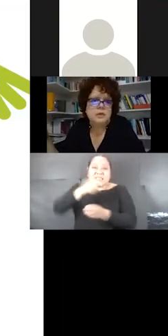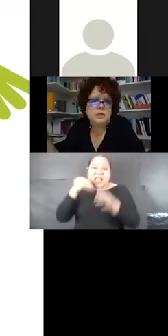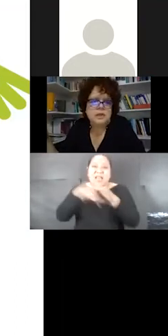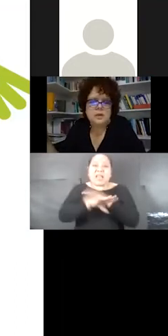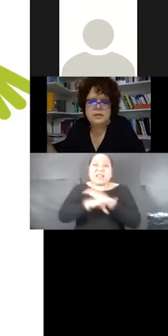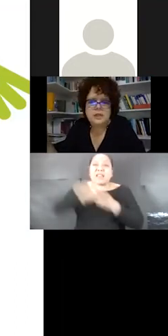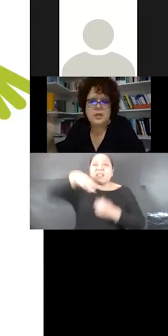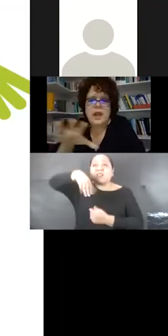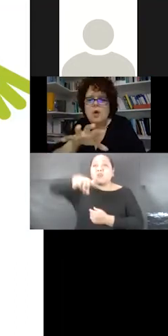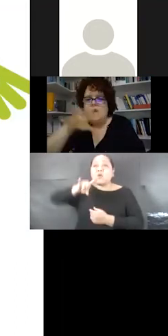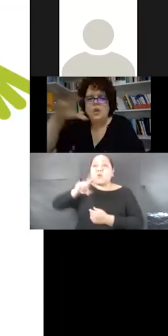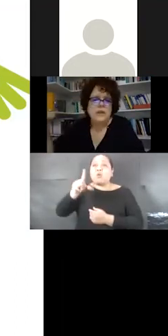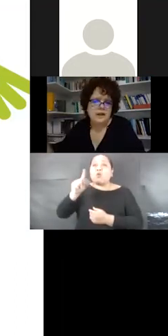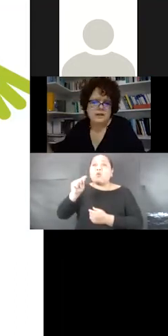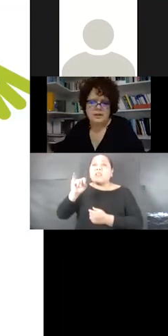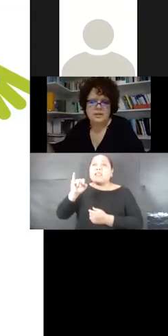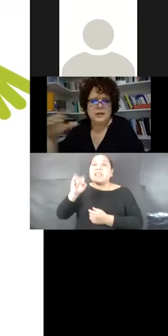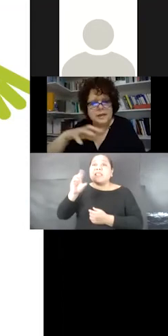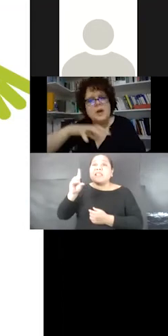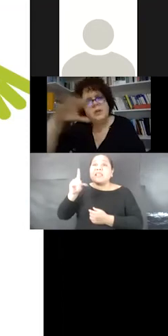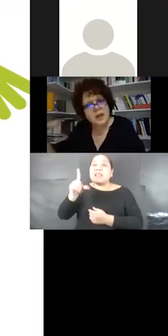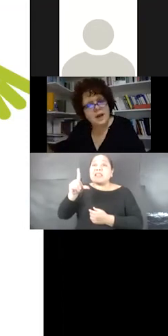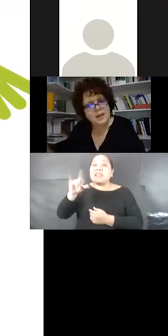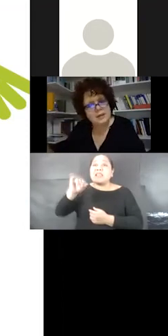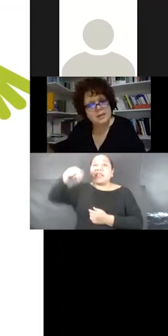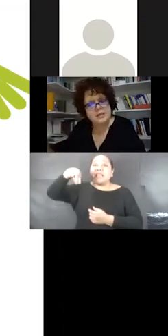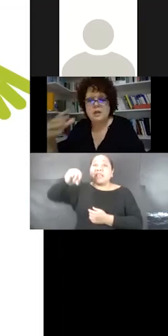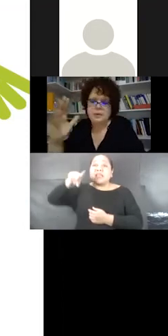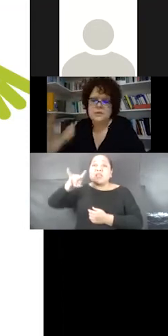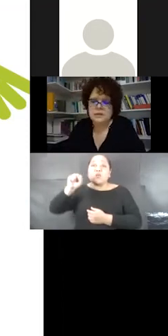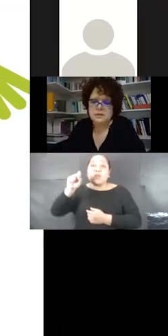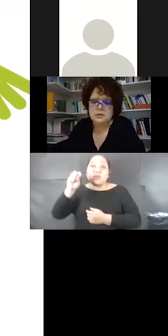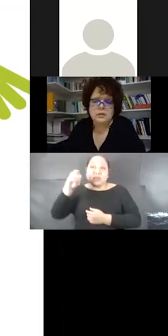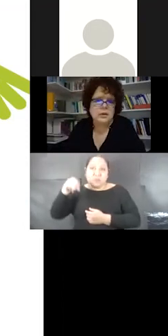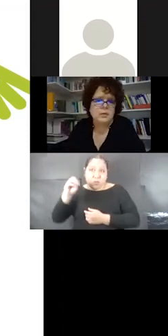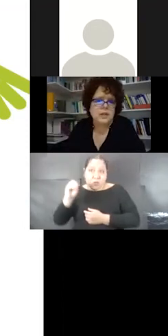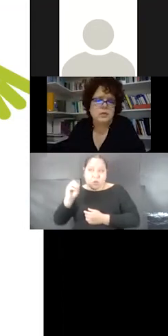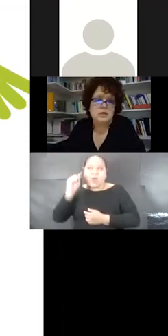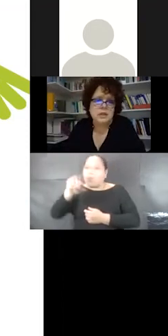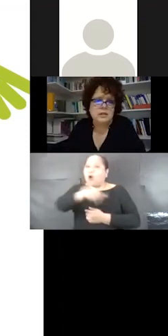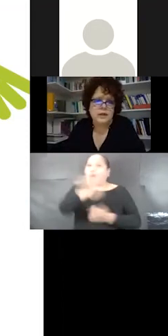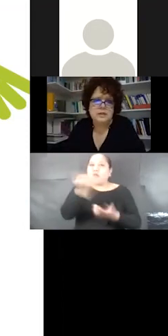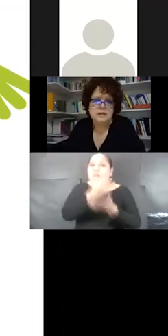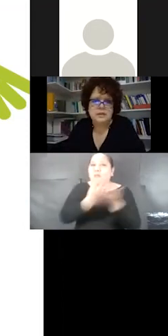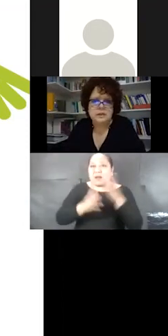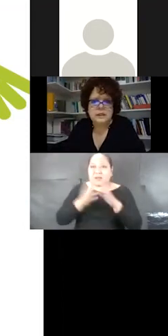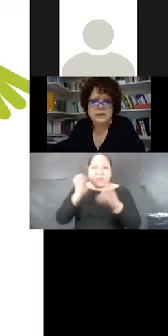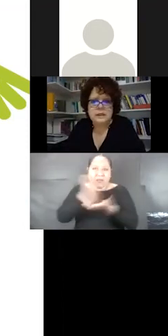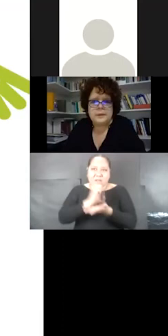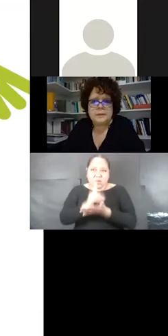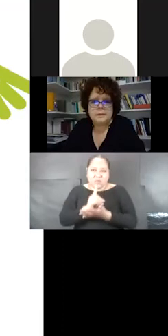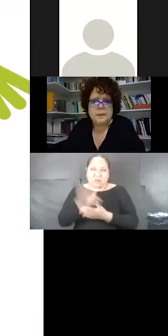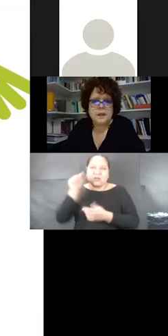multilingüismo, ¿no es cierto? En otra área, ¿no? Si le viera otra área del ministerio, pues la situación de la comunidad sorda sería diferente, ¿no?